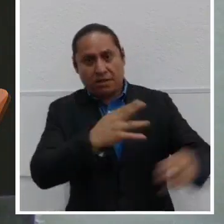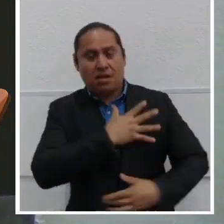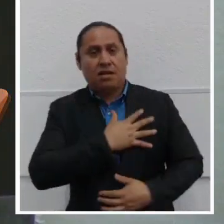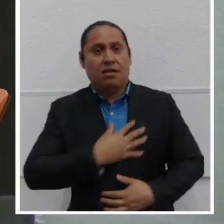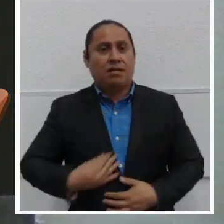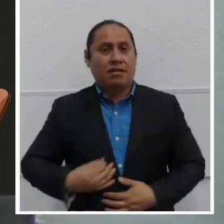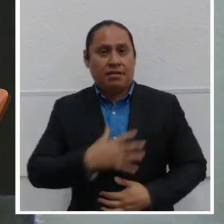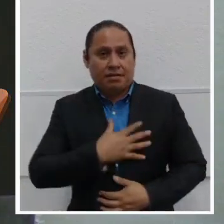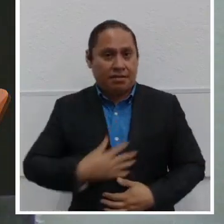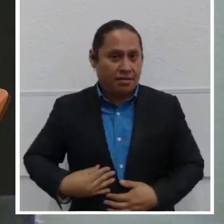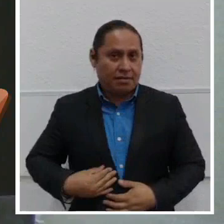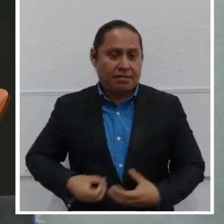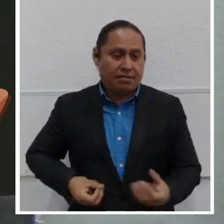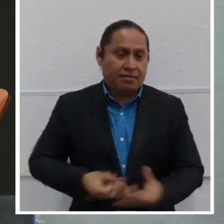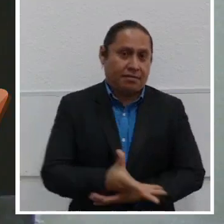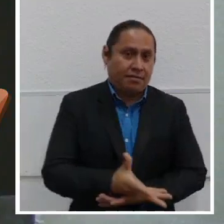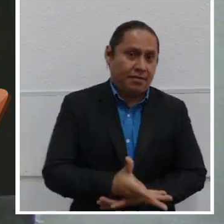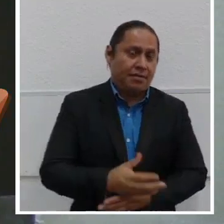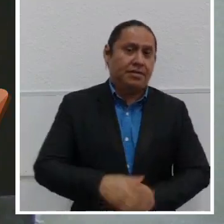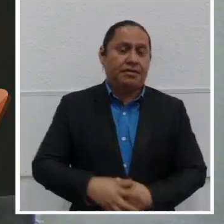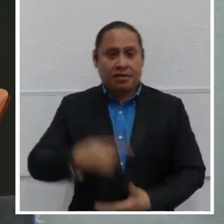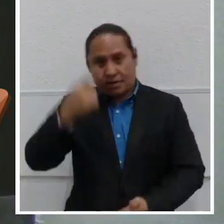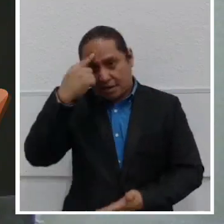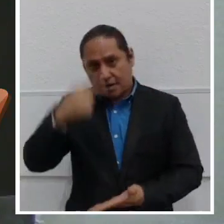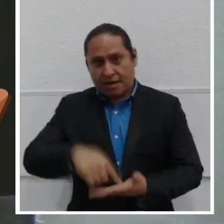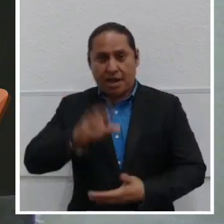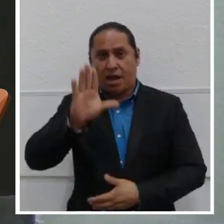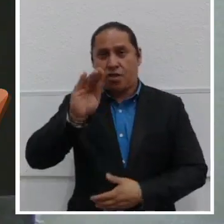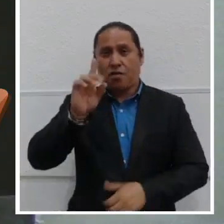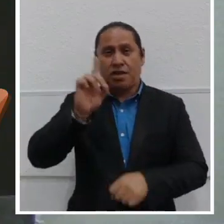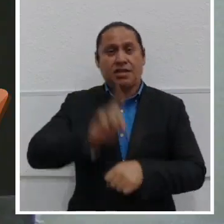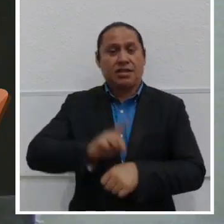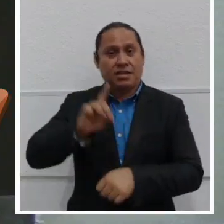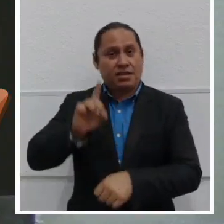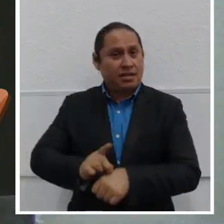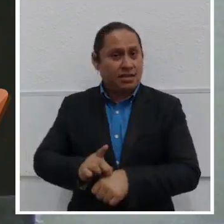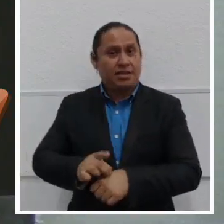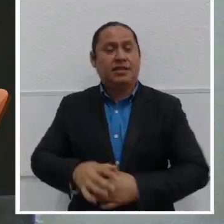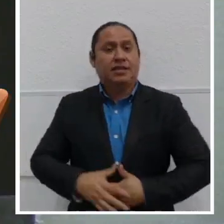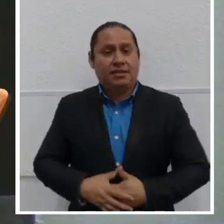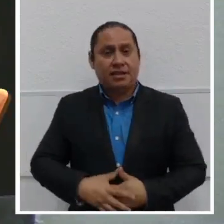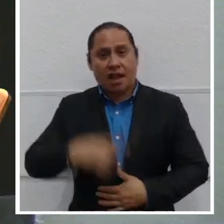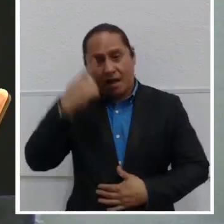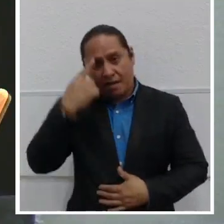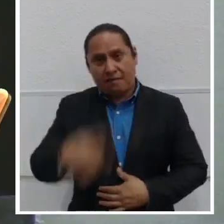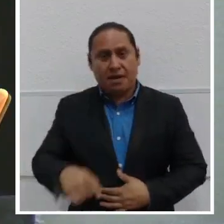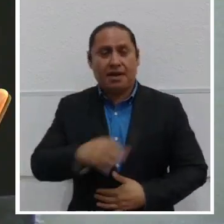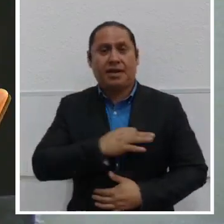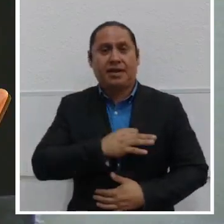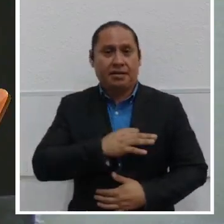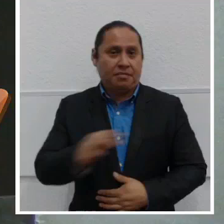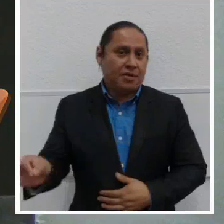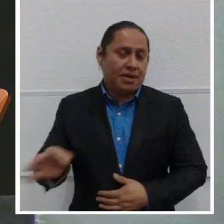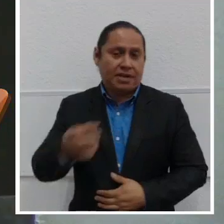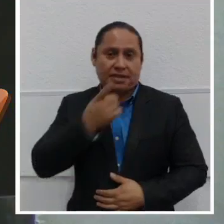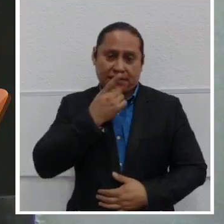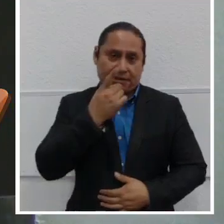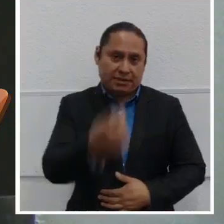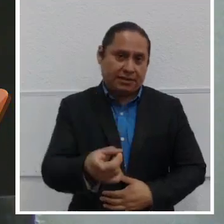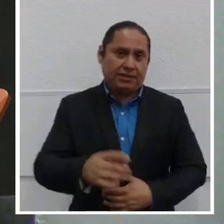que te lo traemos en la concepción creo que 90 días son suficientes para poder argumentar